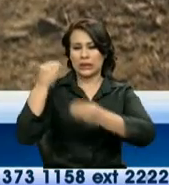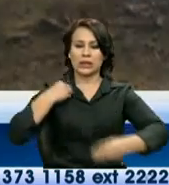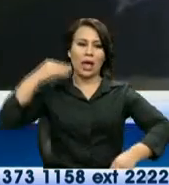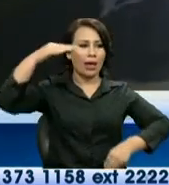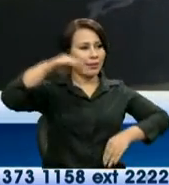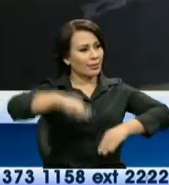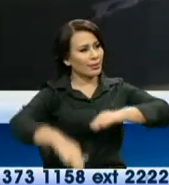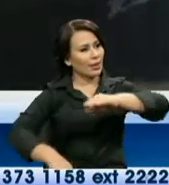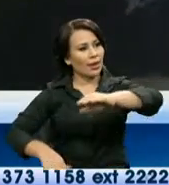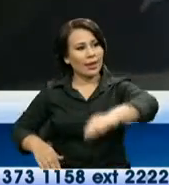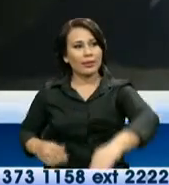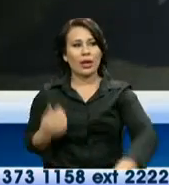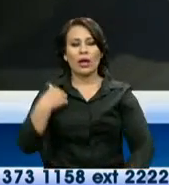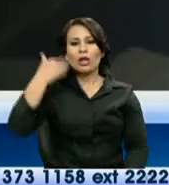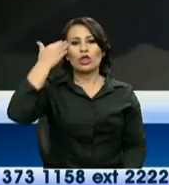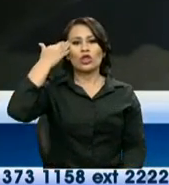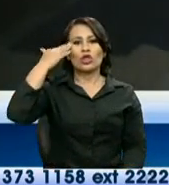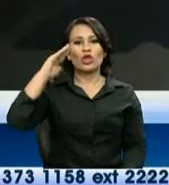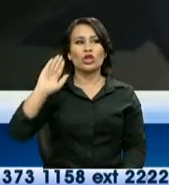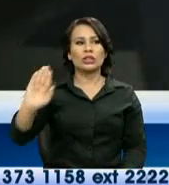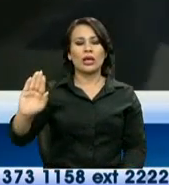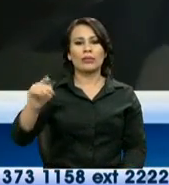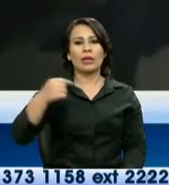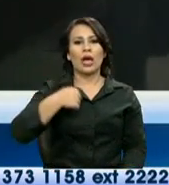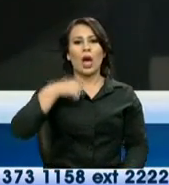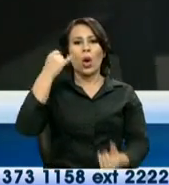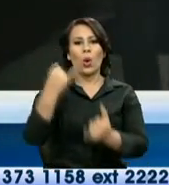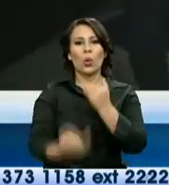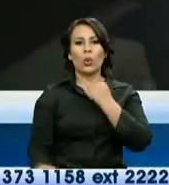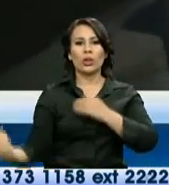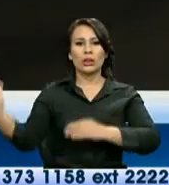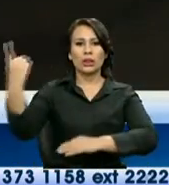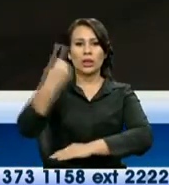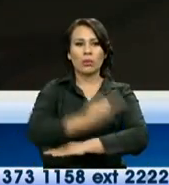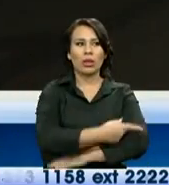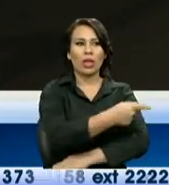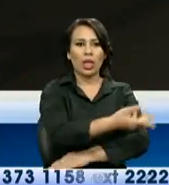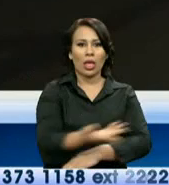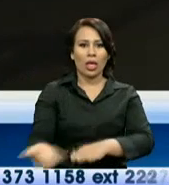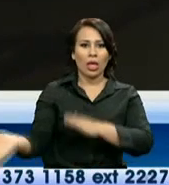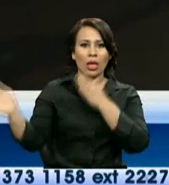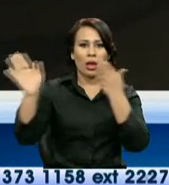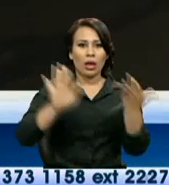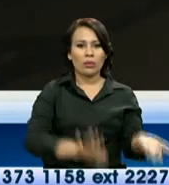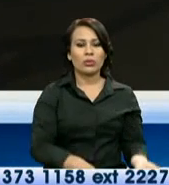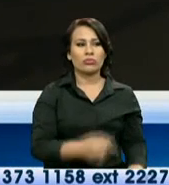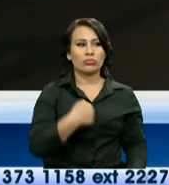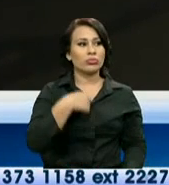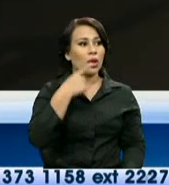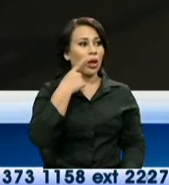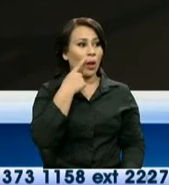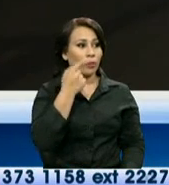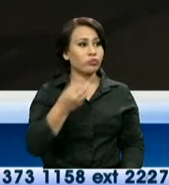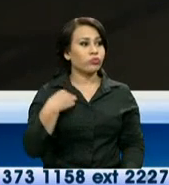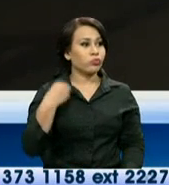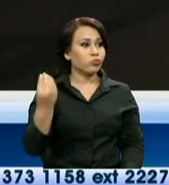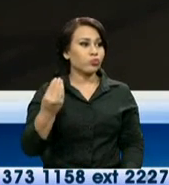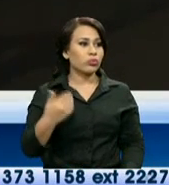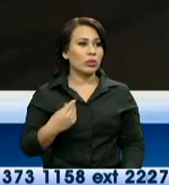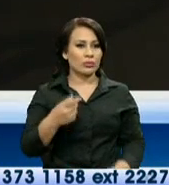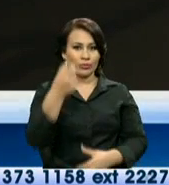nadar, sin pensar que este sería su último baño. El muchacho se tiró aproximadamente, ahí hay una